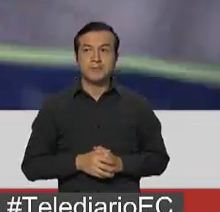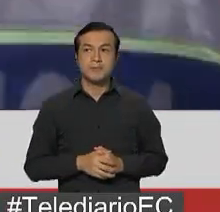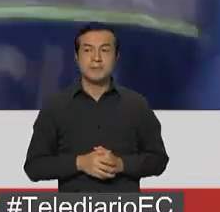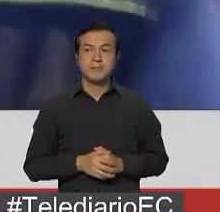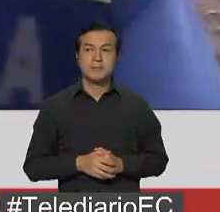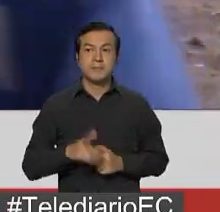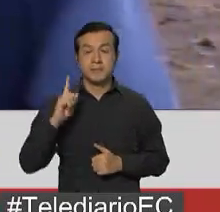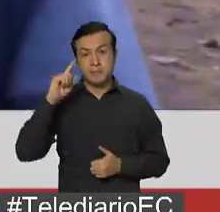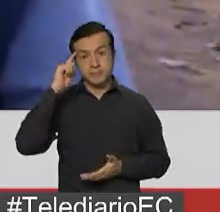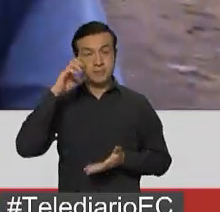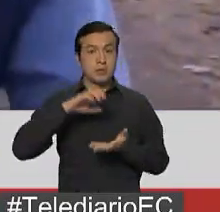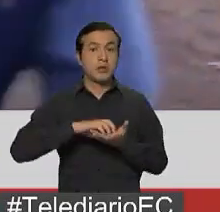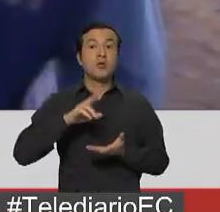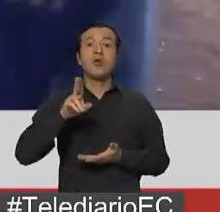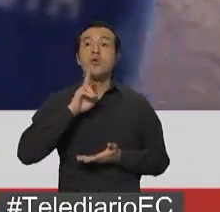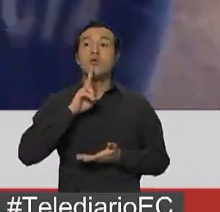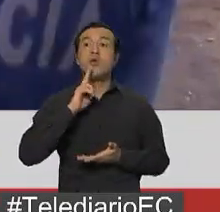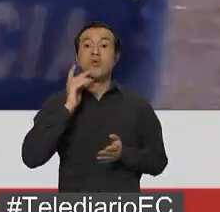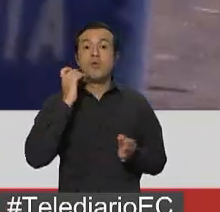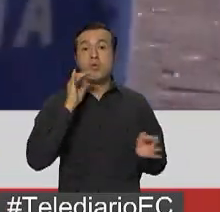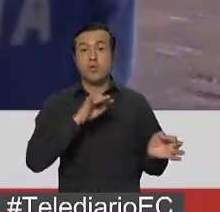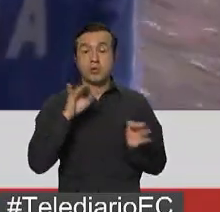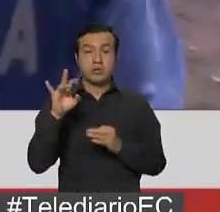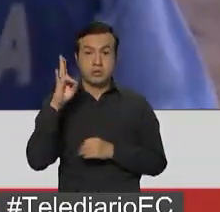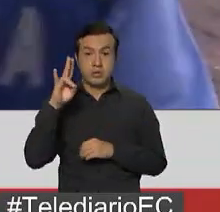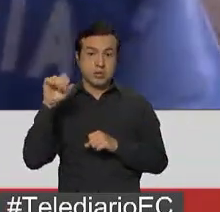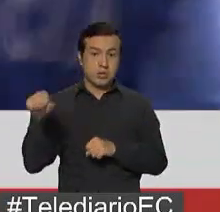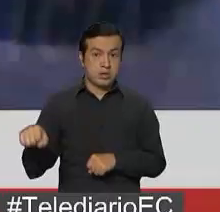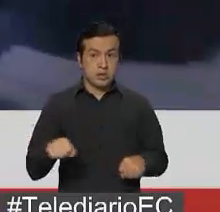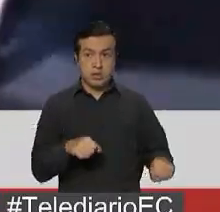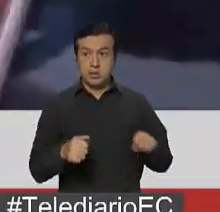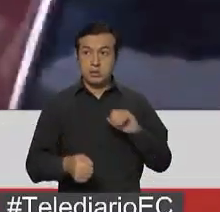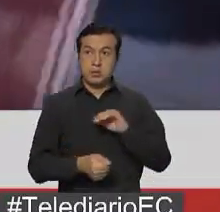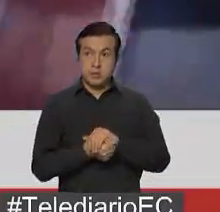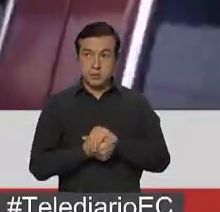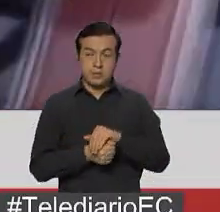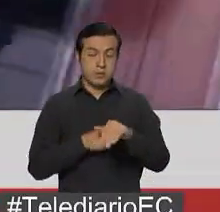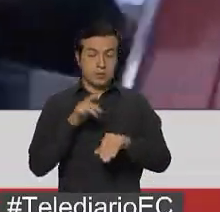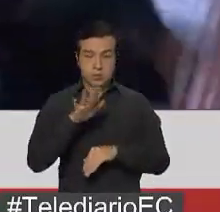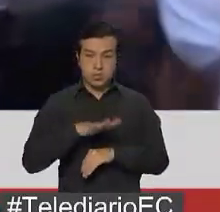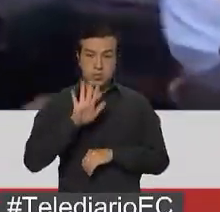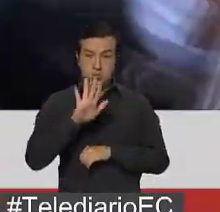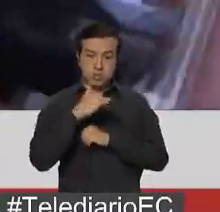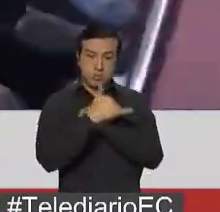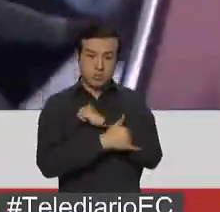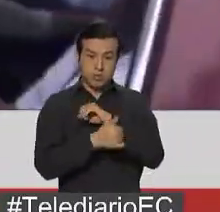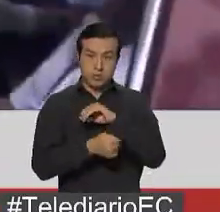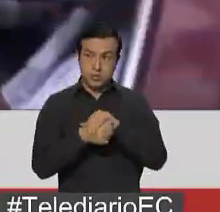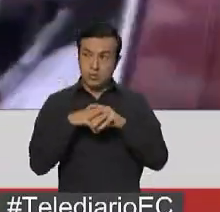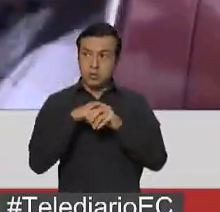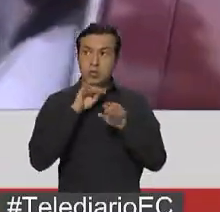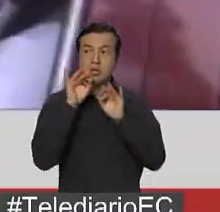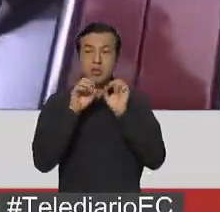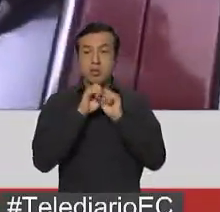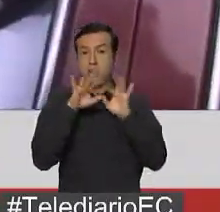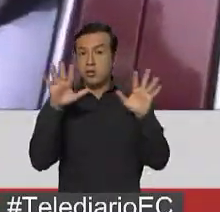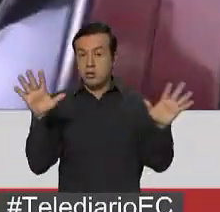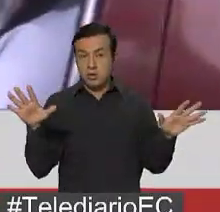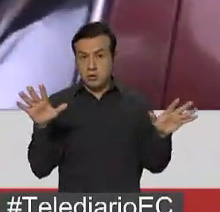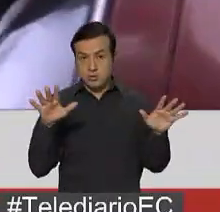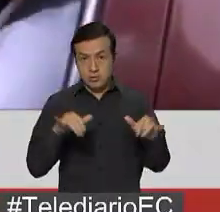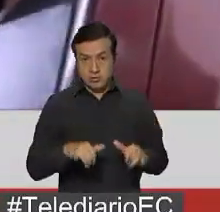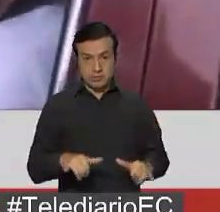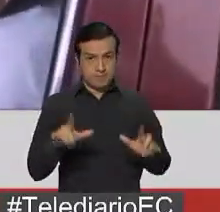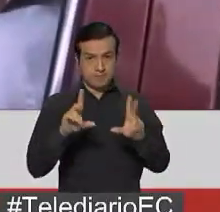el gobierno de honduras prorrogó hasta el 17 de mayo el toque de queda impuesto en todo el país para evitar la propagación del ico bit